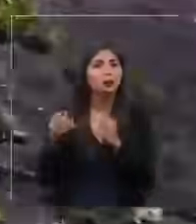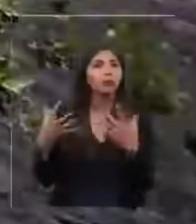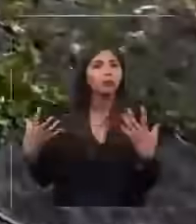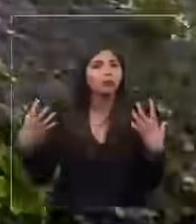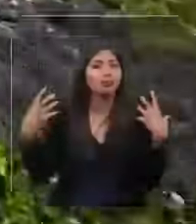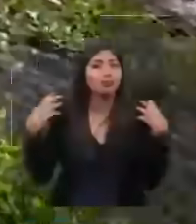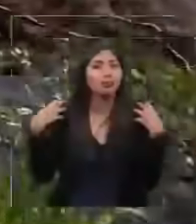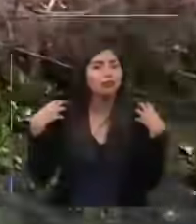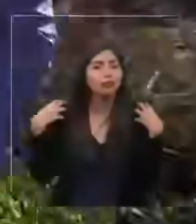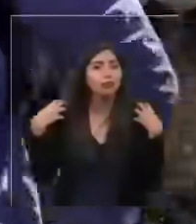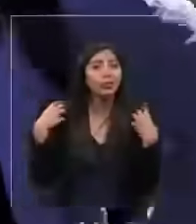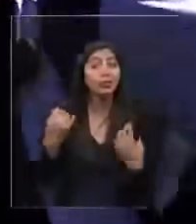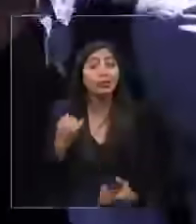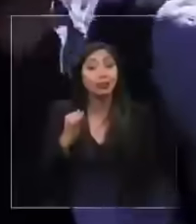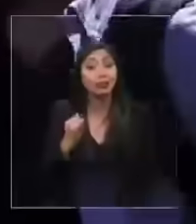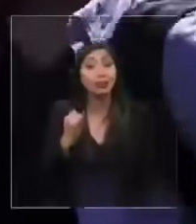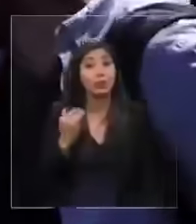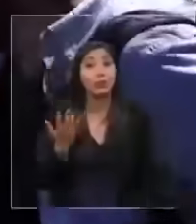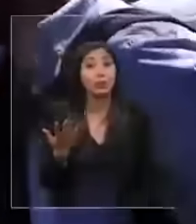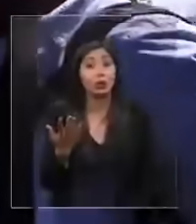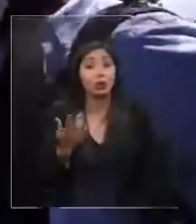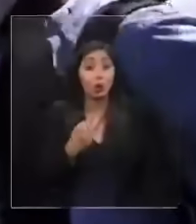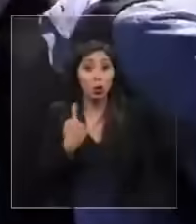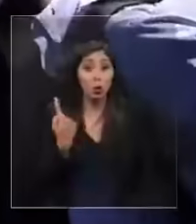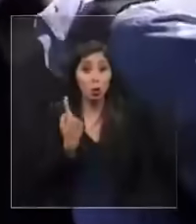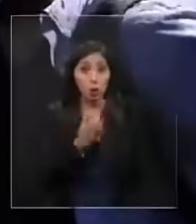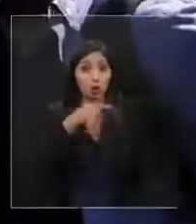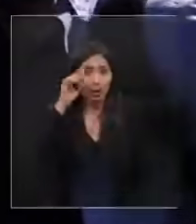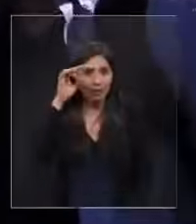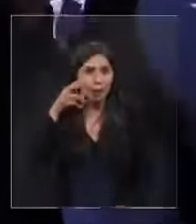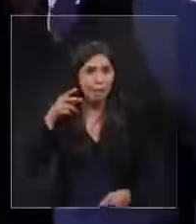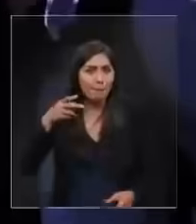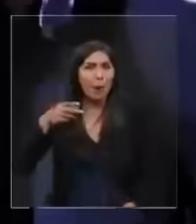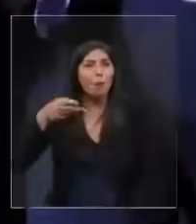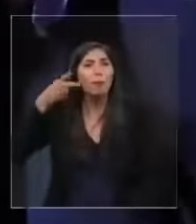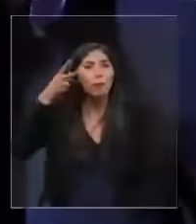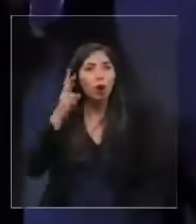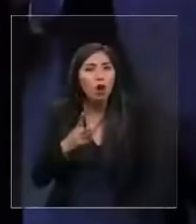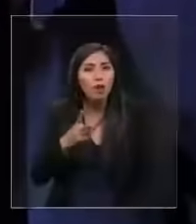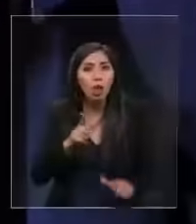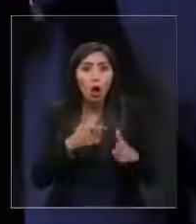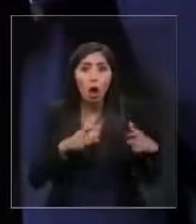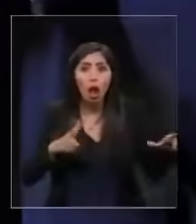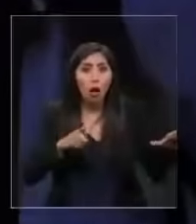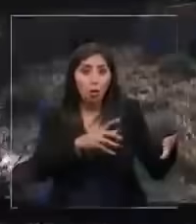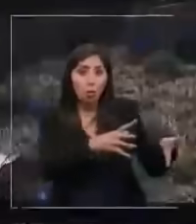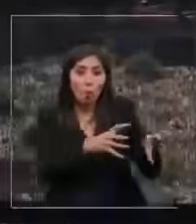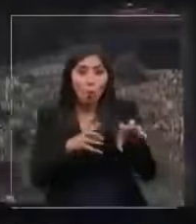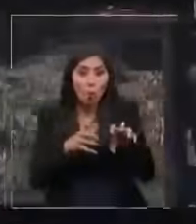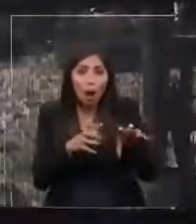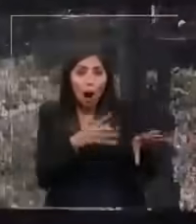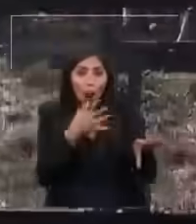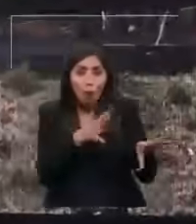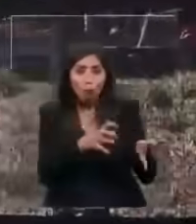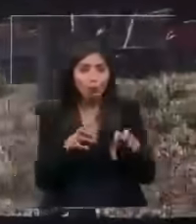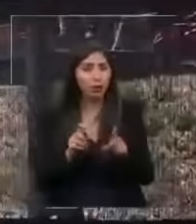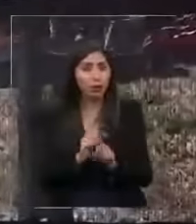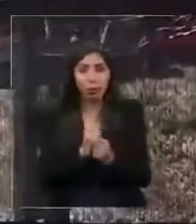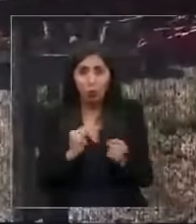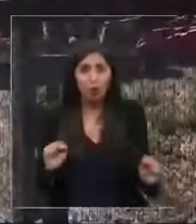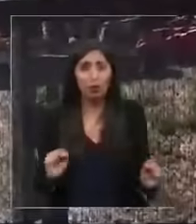Naturalmente, lo que nosotros sabemos que está prohibido sacar agua del lago para regadío, para lo que sea. ¿Sabes si hay gente